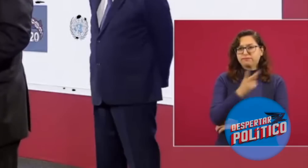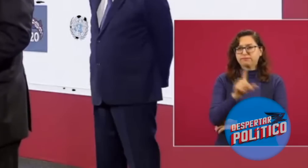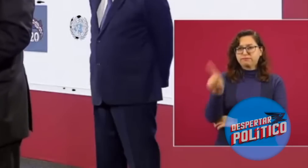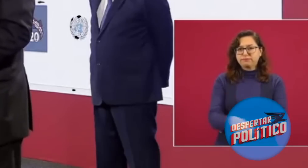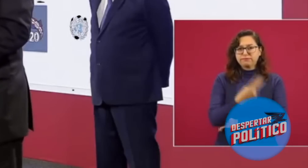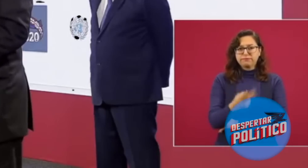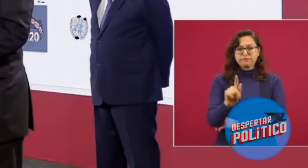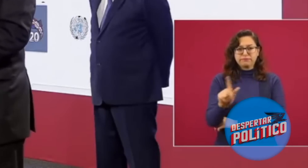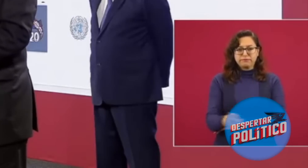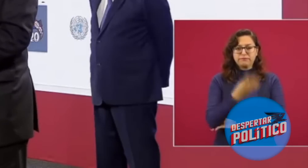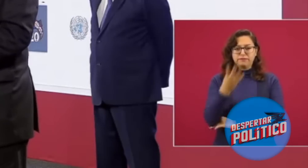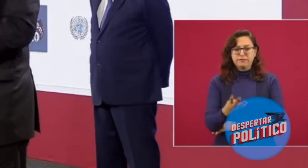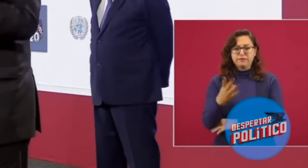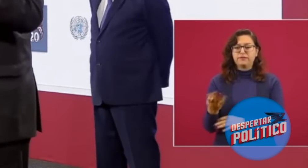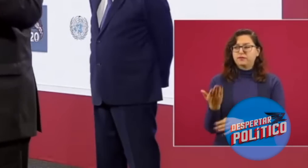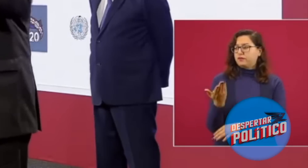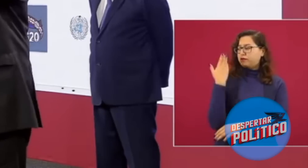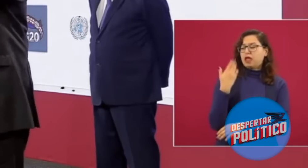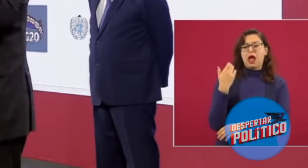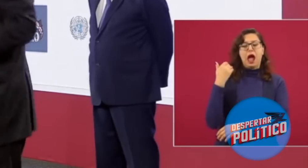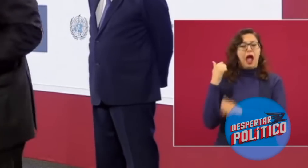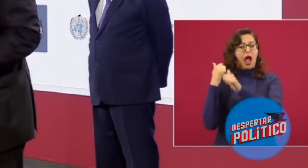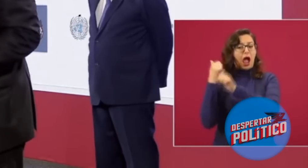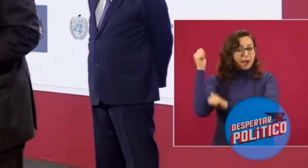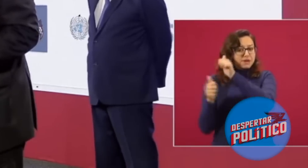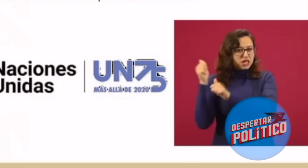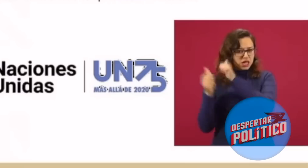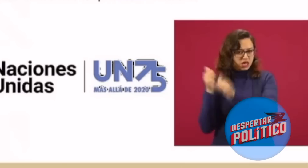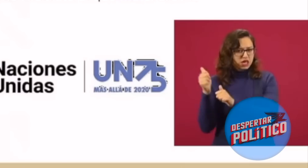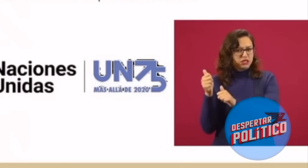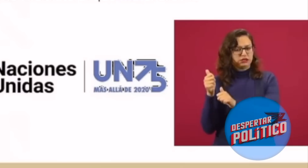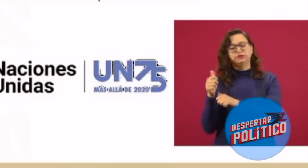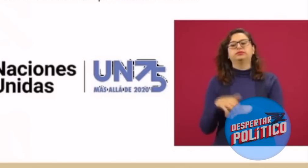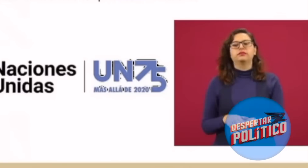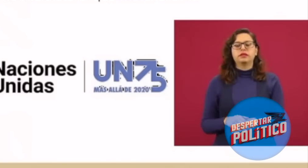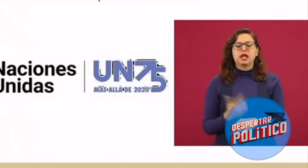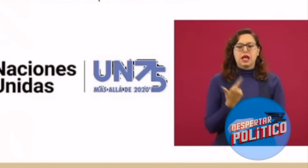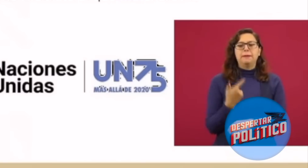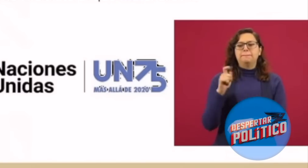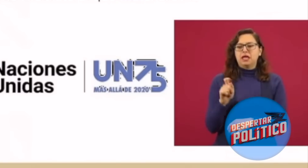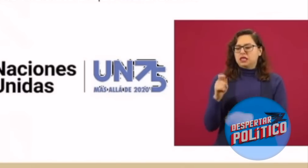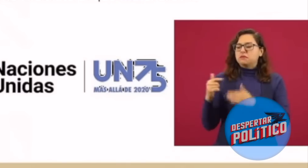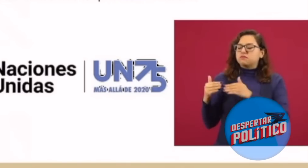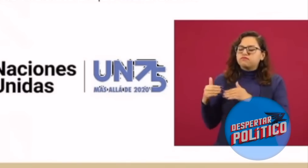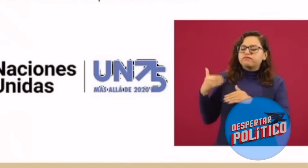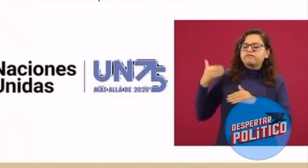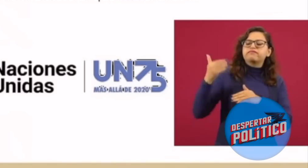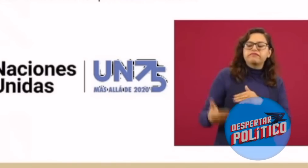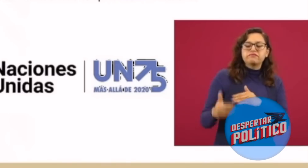74/274, en el mes de abril, apenas semanas después de la cumbre del G20, y